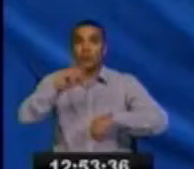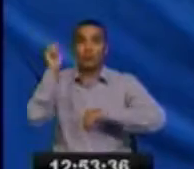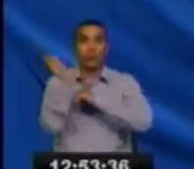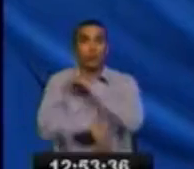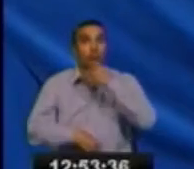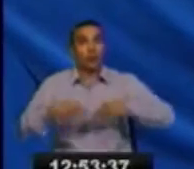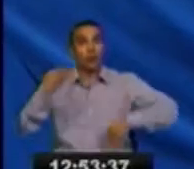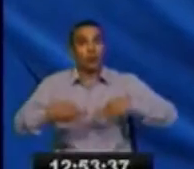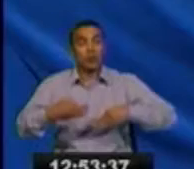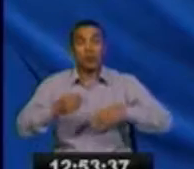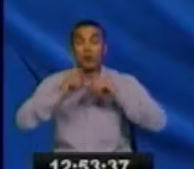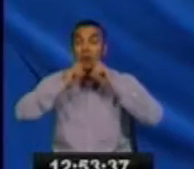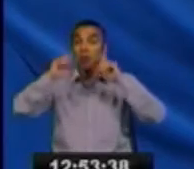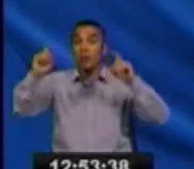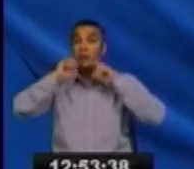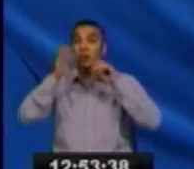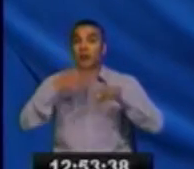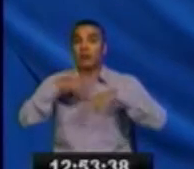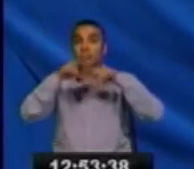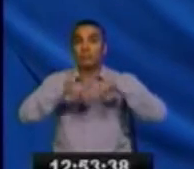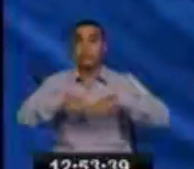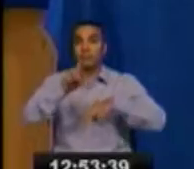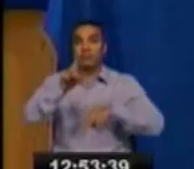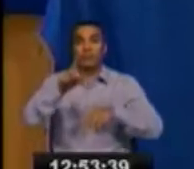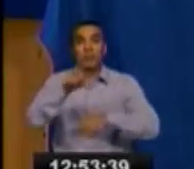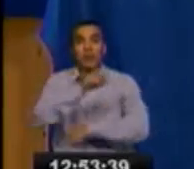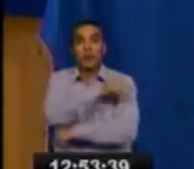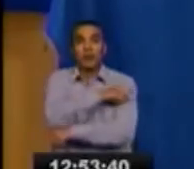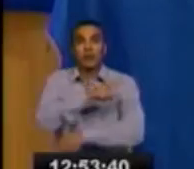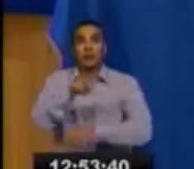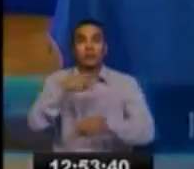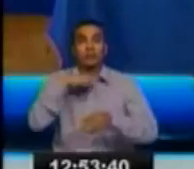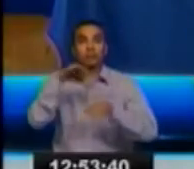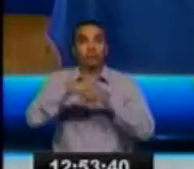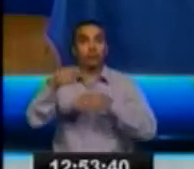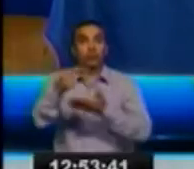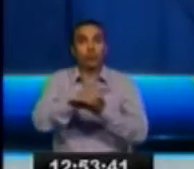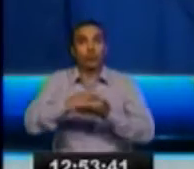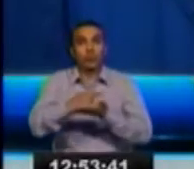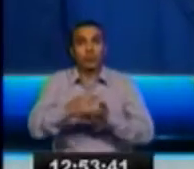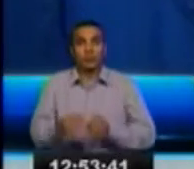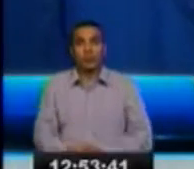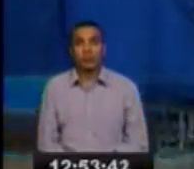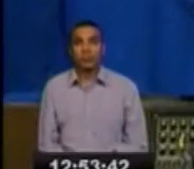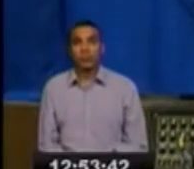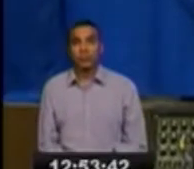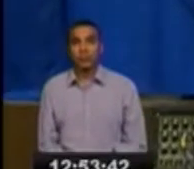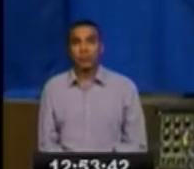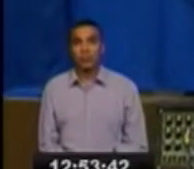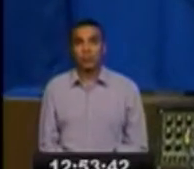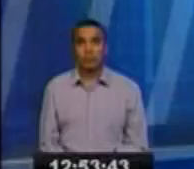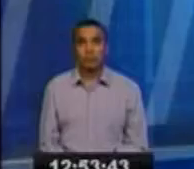penal. Los reclamos están en revisión por parte de la delegación electoral del Guayas. María Gabriela Castro, TC Televisión.